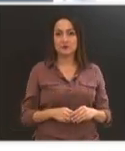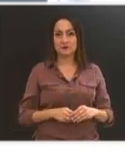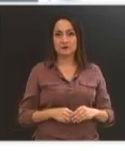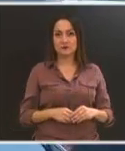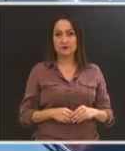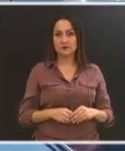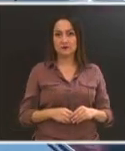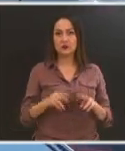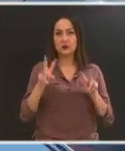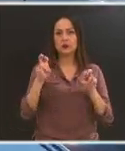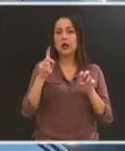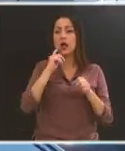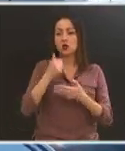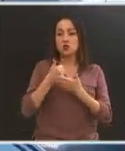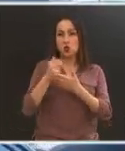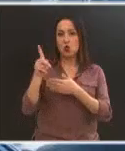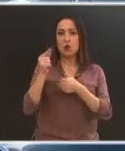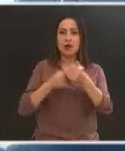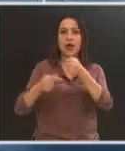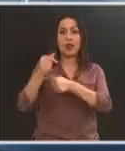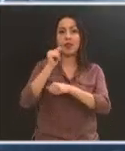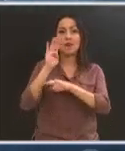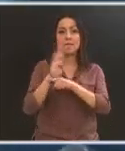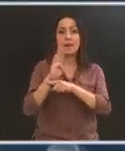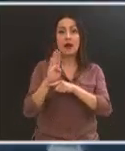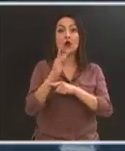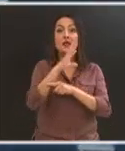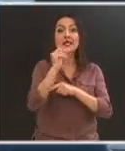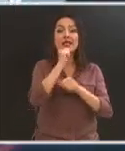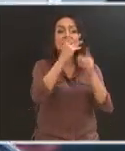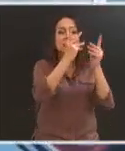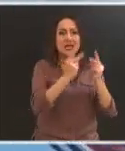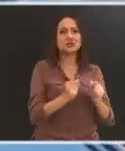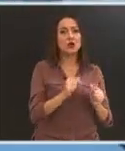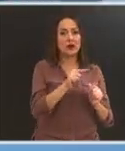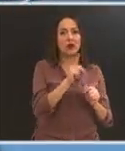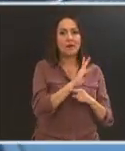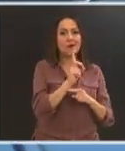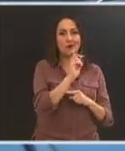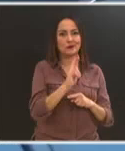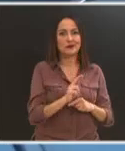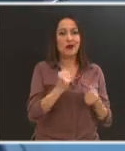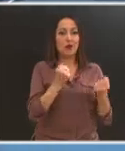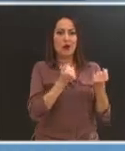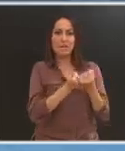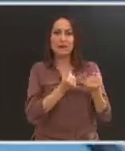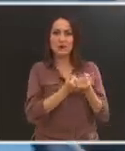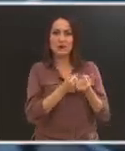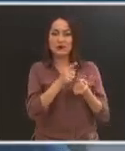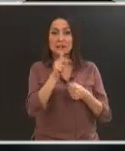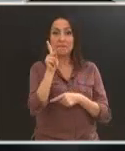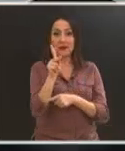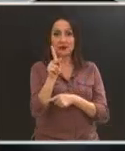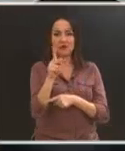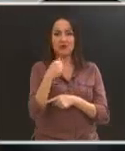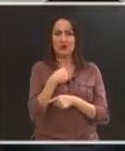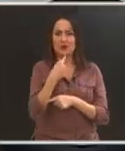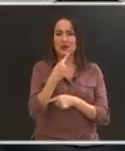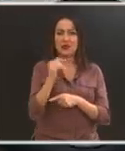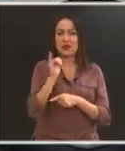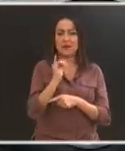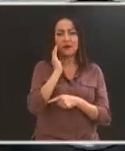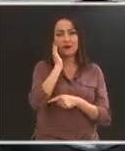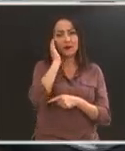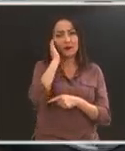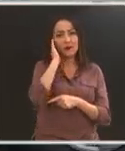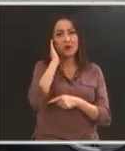la aparente ayuda de estos dos gerentes bancarios y del tesorero, aparte también con la colaboración de este pastor que yo le comento, que también